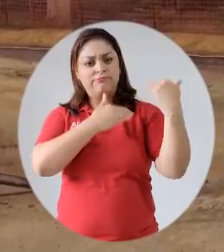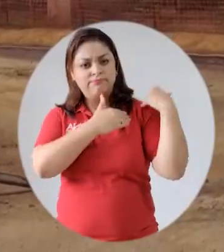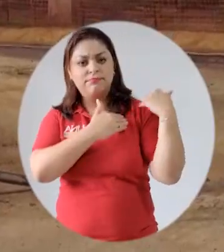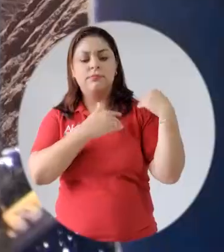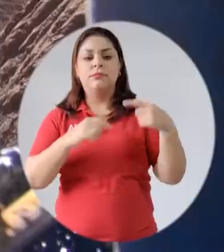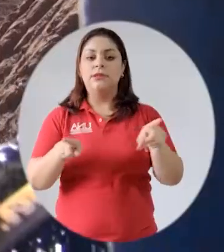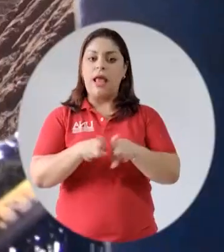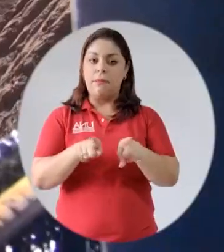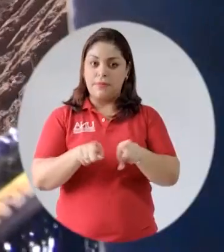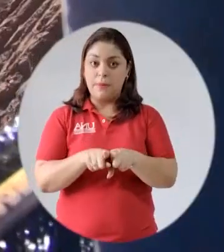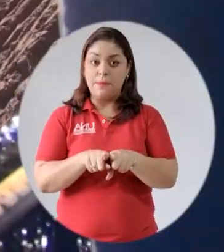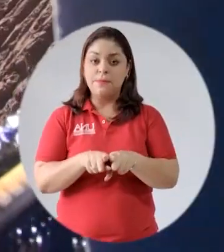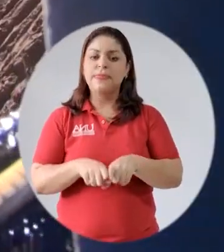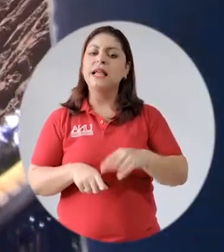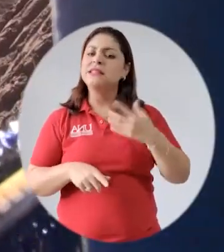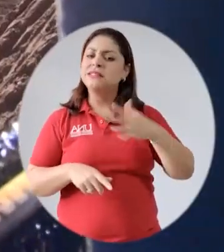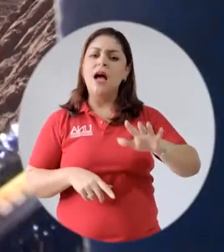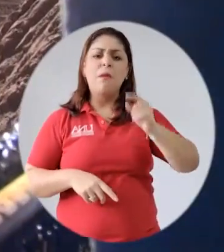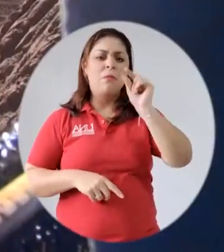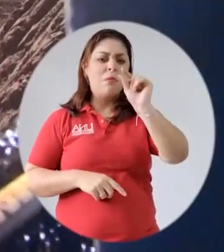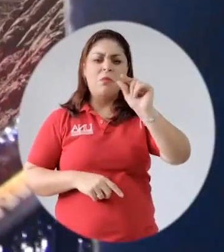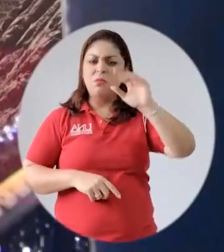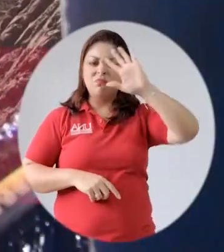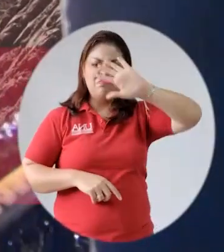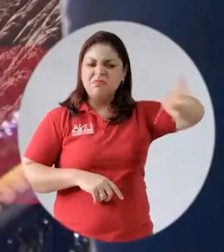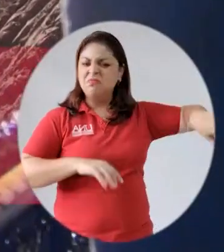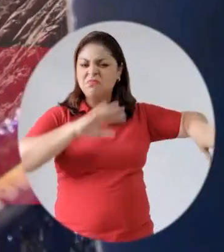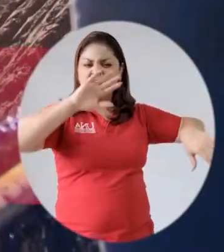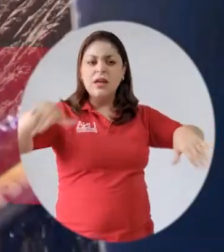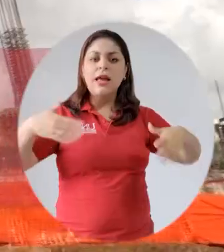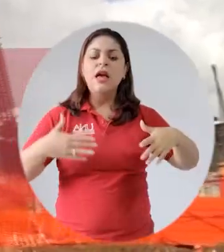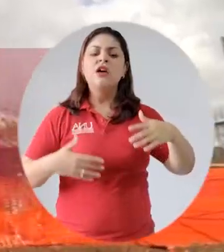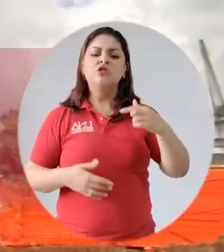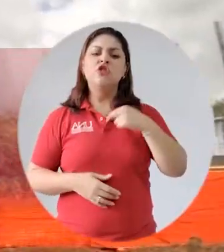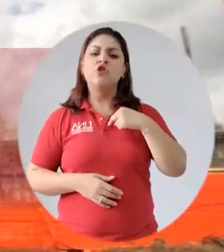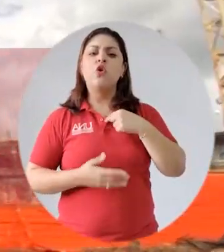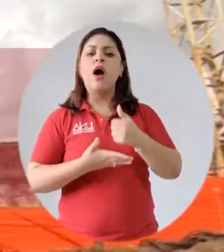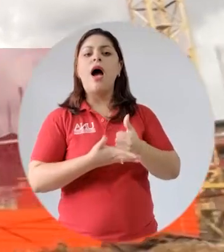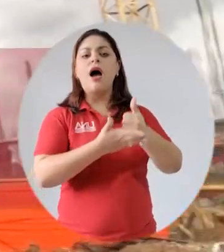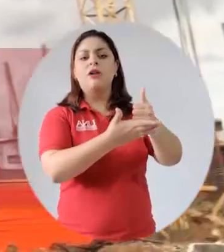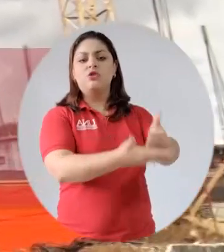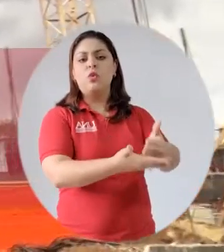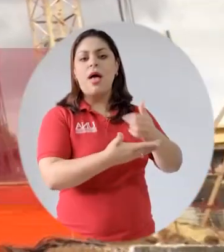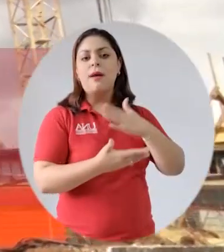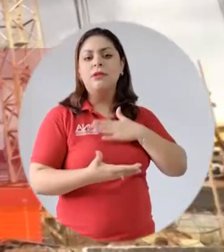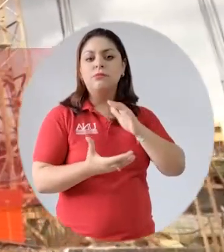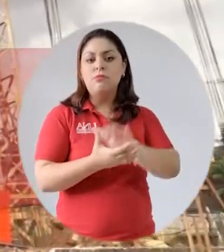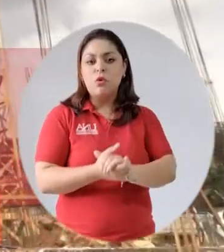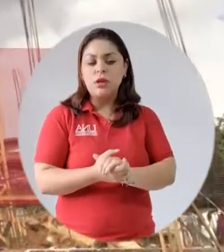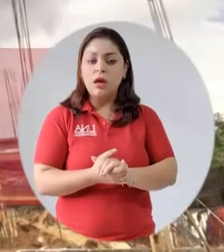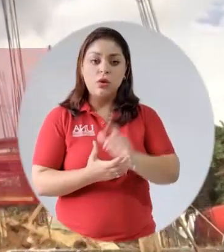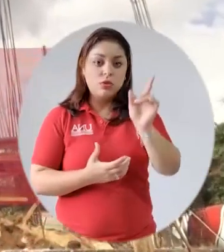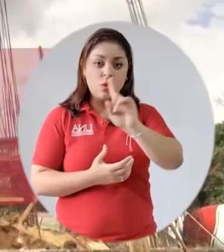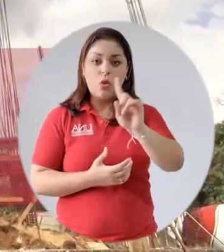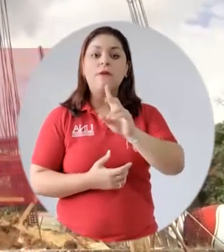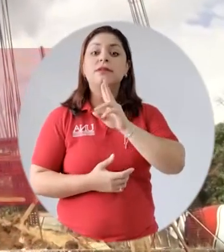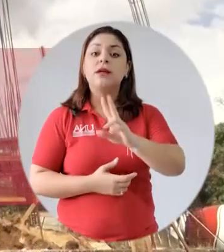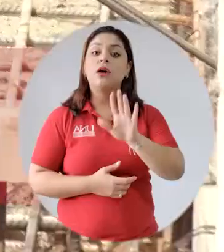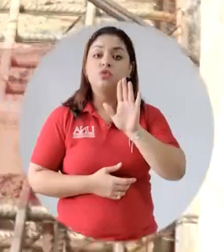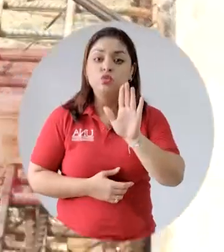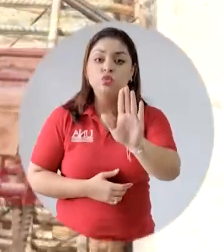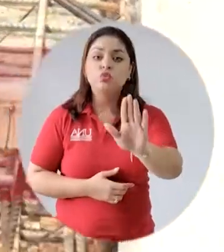a trabajo no remunerado. Conforme mayor escolaridad, porque evidentemente tienen más oportunidades de